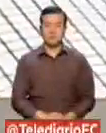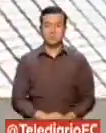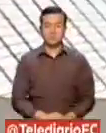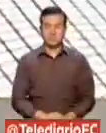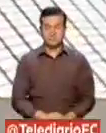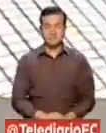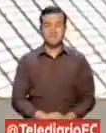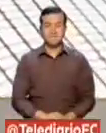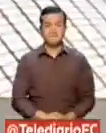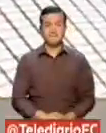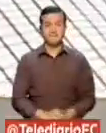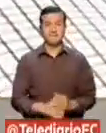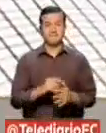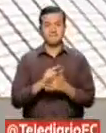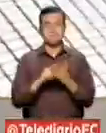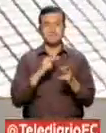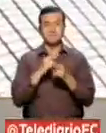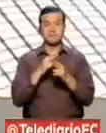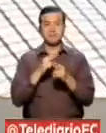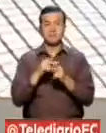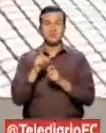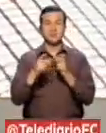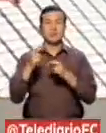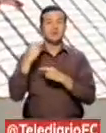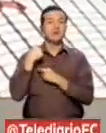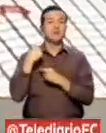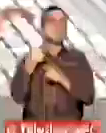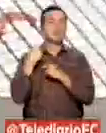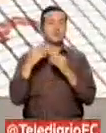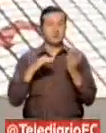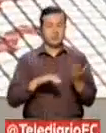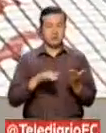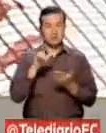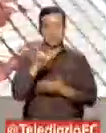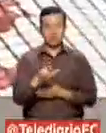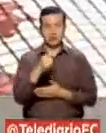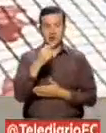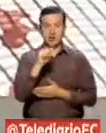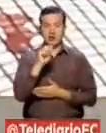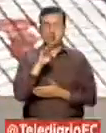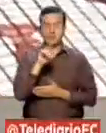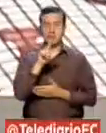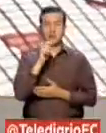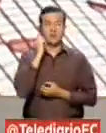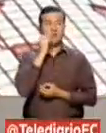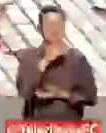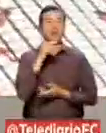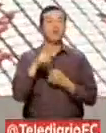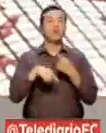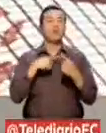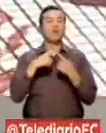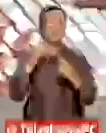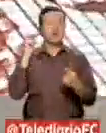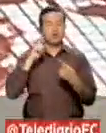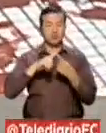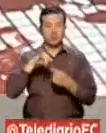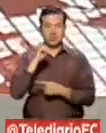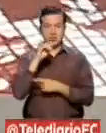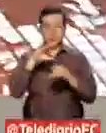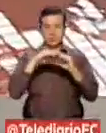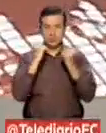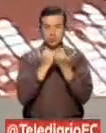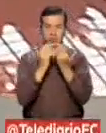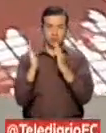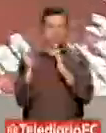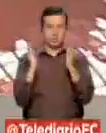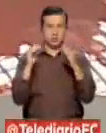Las conclusiones finales y los nombres de los responsables del asesinato del general Jorge Gabela se darían a conocer hasta el jueves en la Comisión